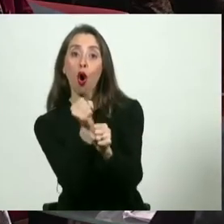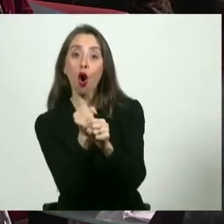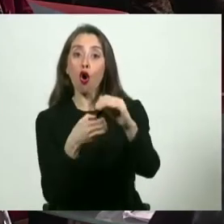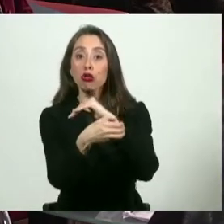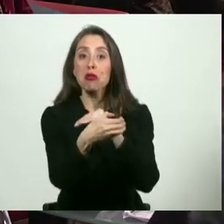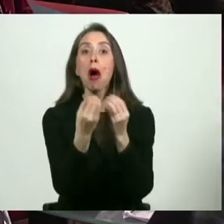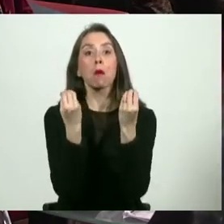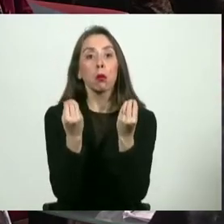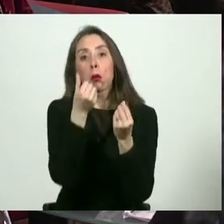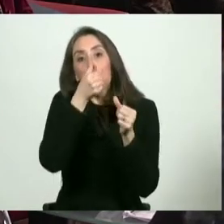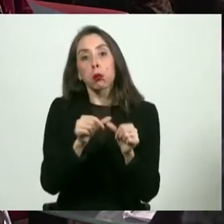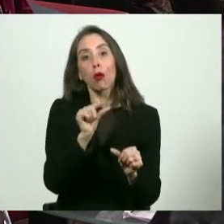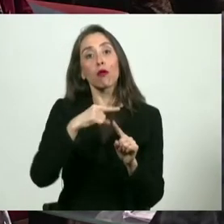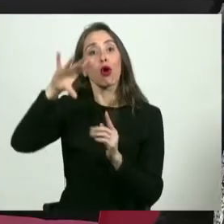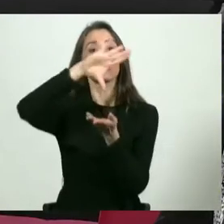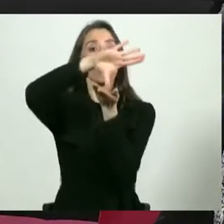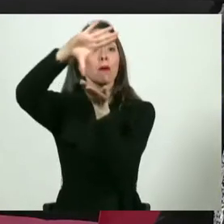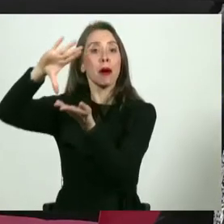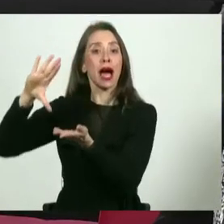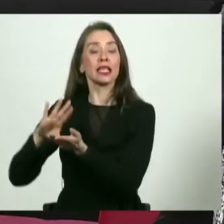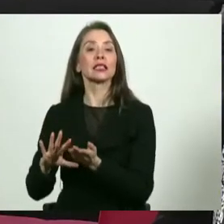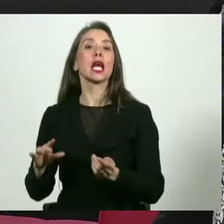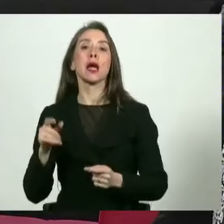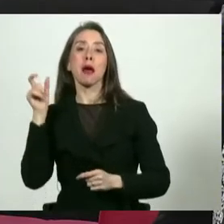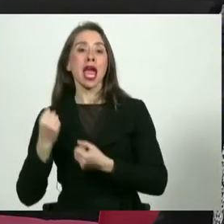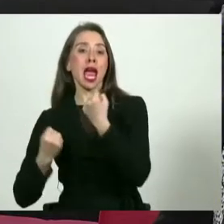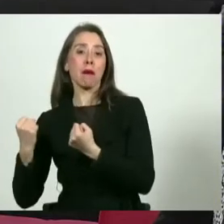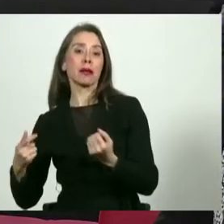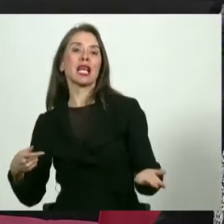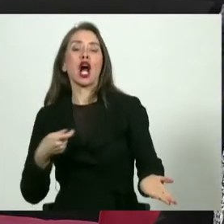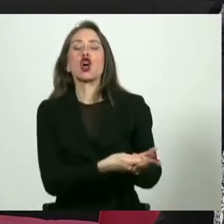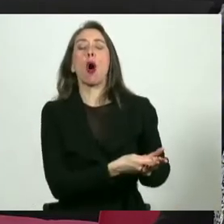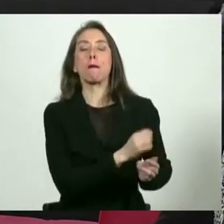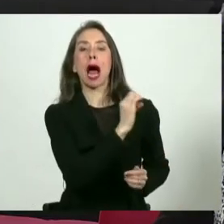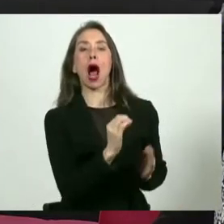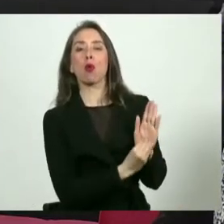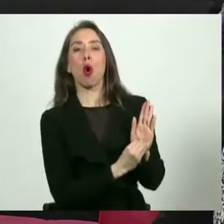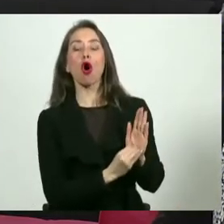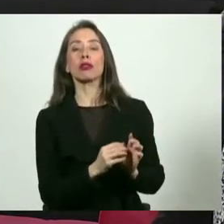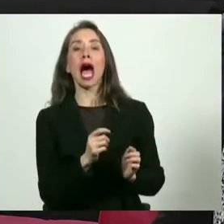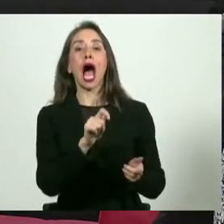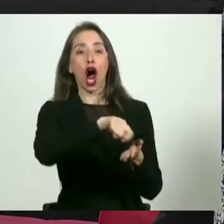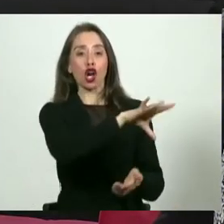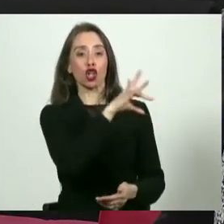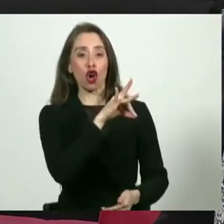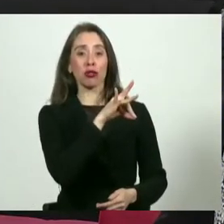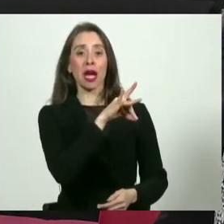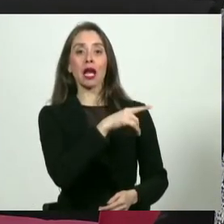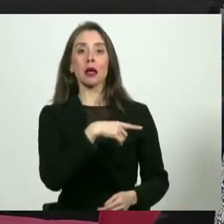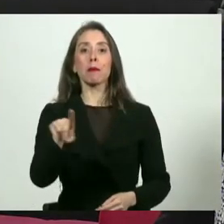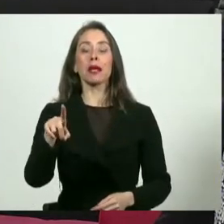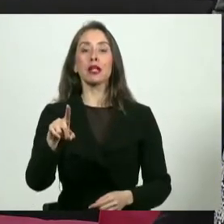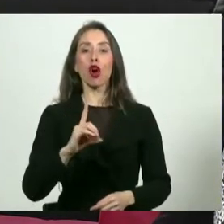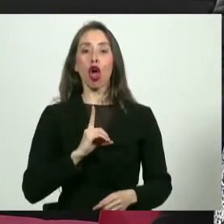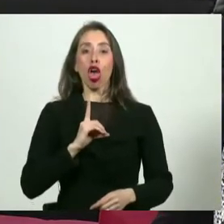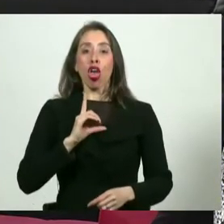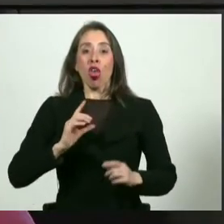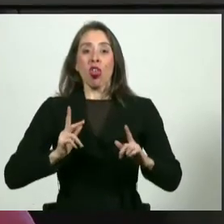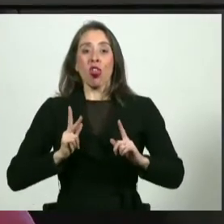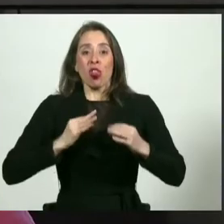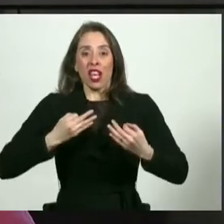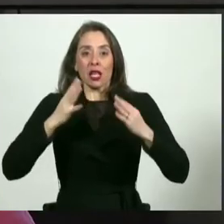No nos gustaría, como en otros países del mundo, donde se compra la cuota o se contrata por cumplir, pero que efectivamente hay un menoscabo a la dignidad de la